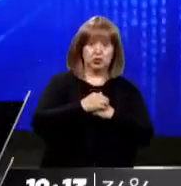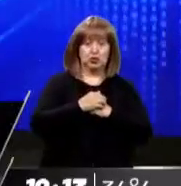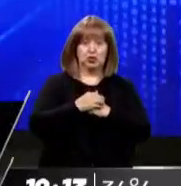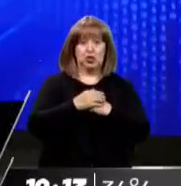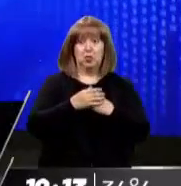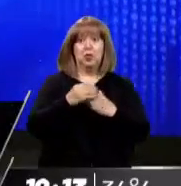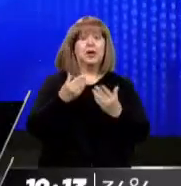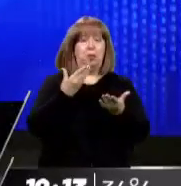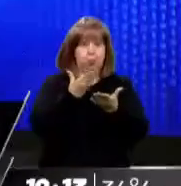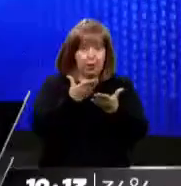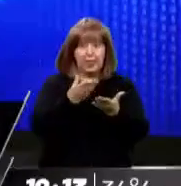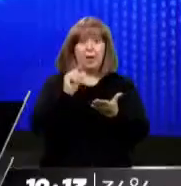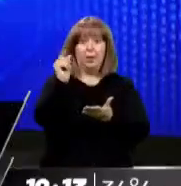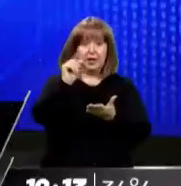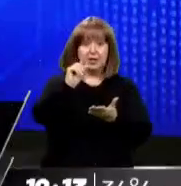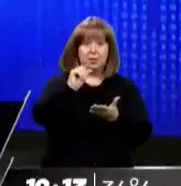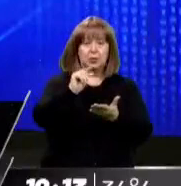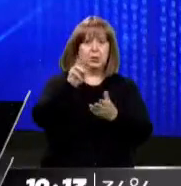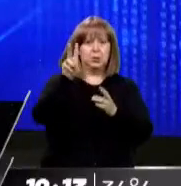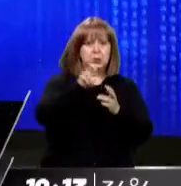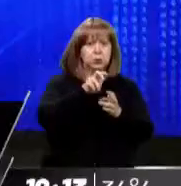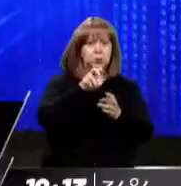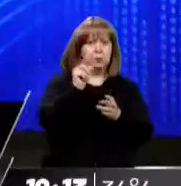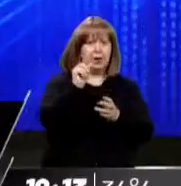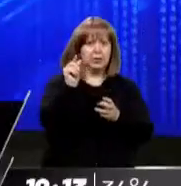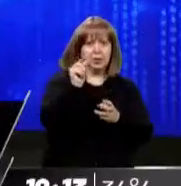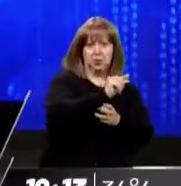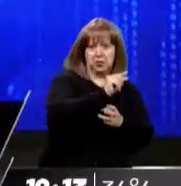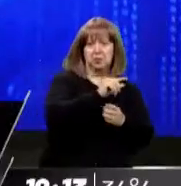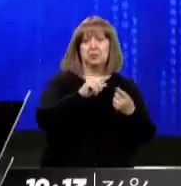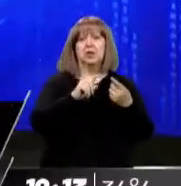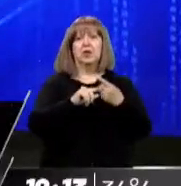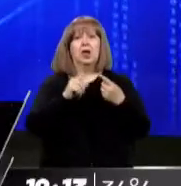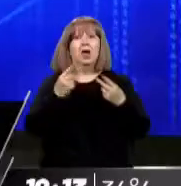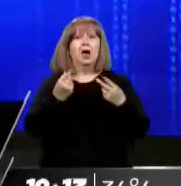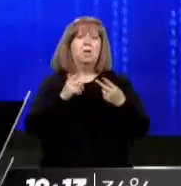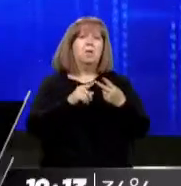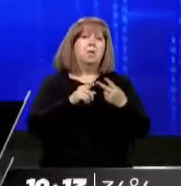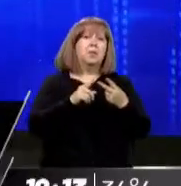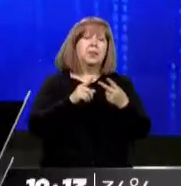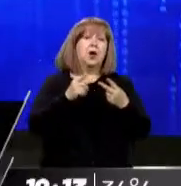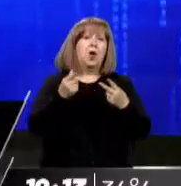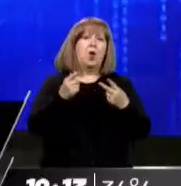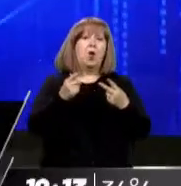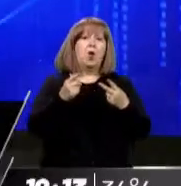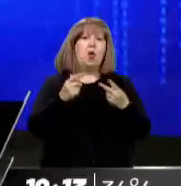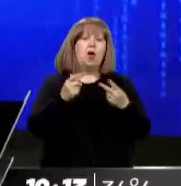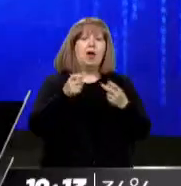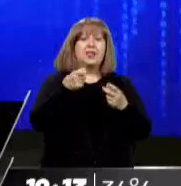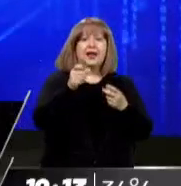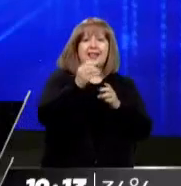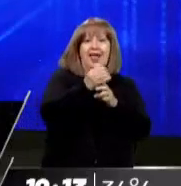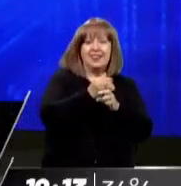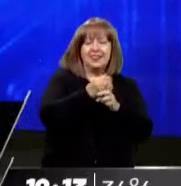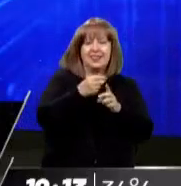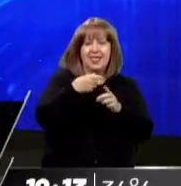Mercado Pago te habilita. La aplicación te habilita a poder pedir préstamos. Exactamente. Puede pedir préstamo, te pueden utilizar quizás si vos tenés enlazada tu tarjeta de débito, tu